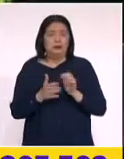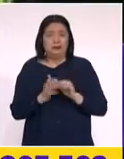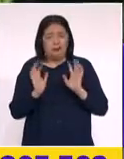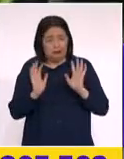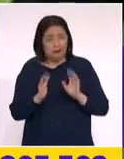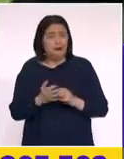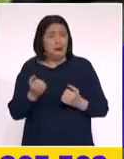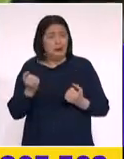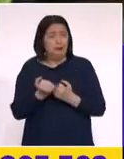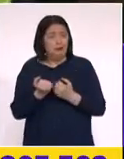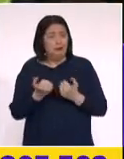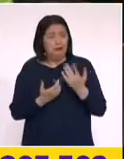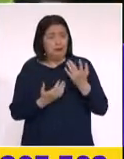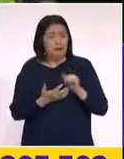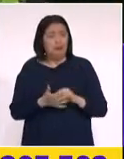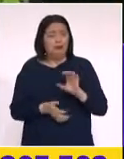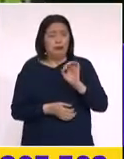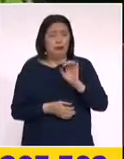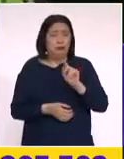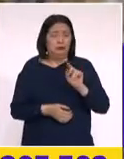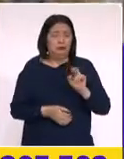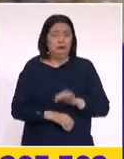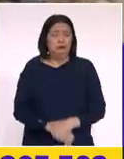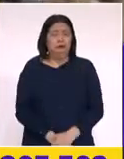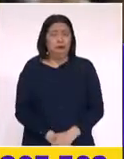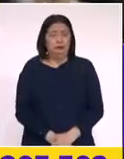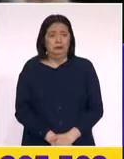esperan principalmente de la OTAN.